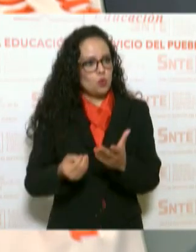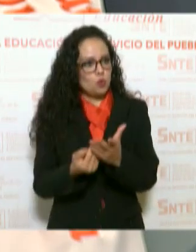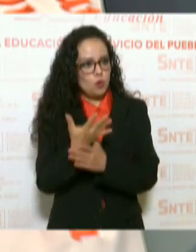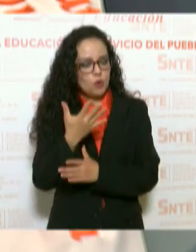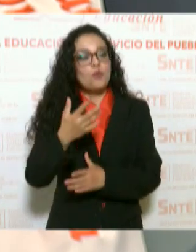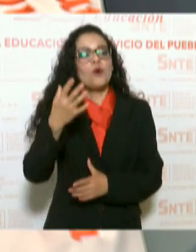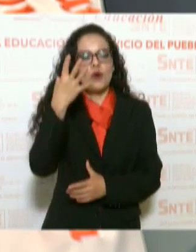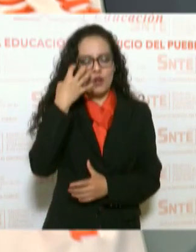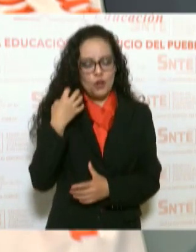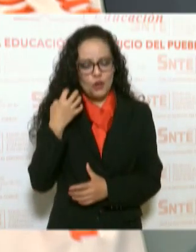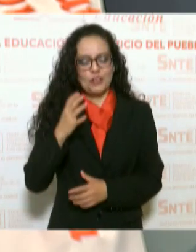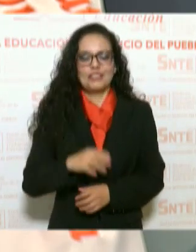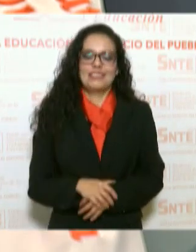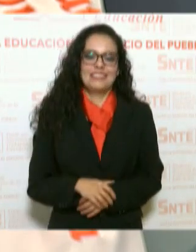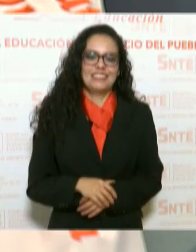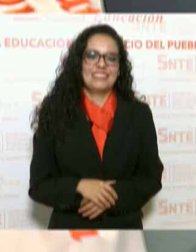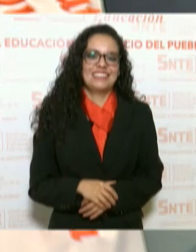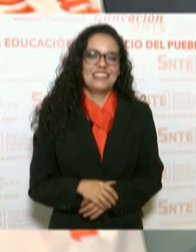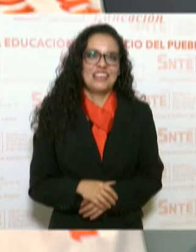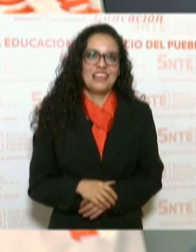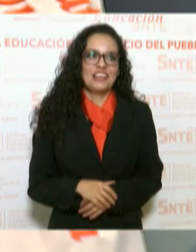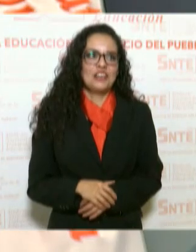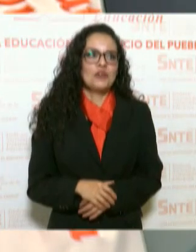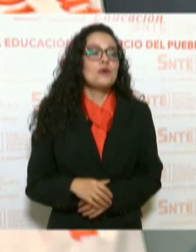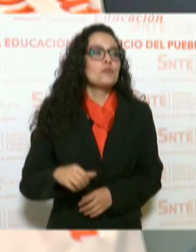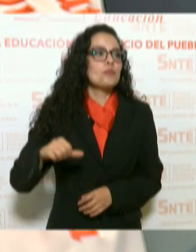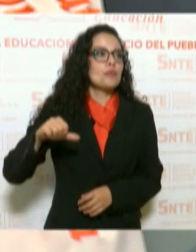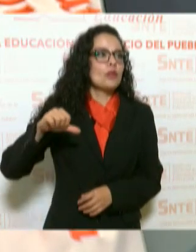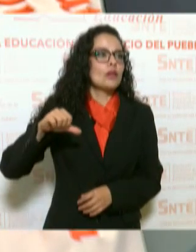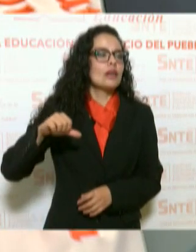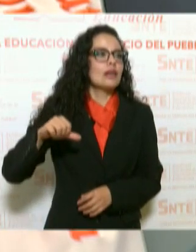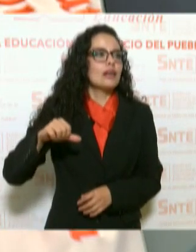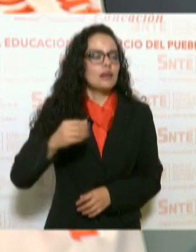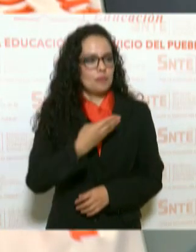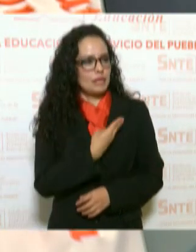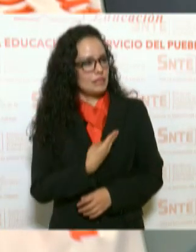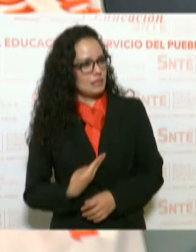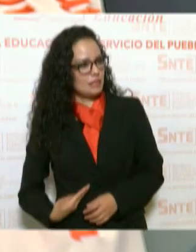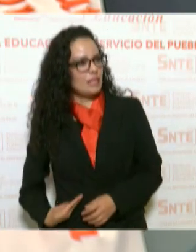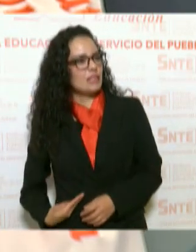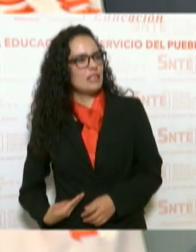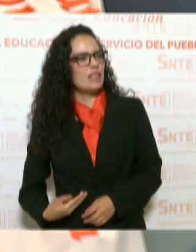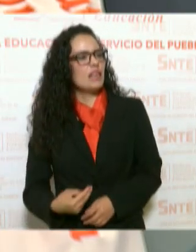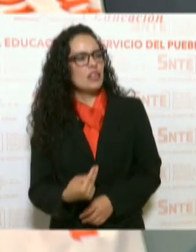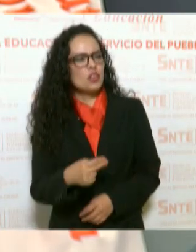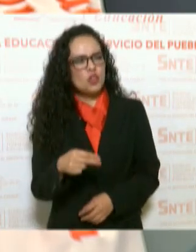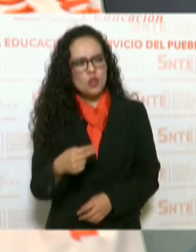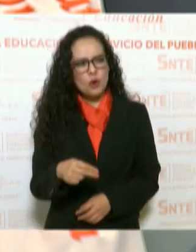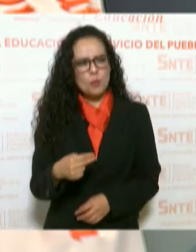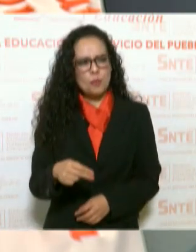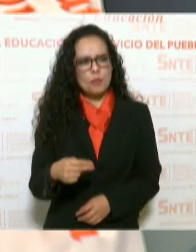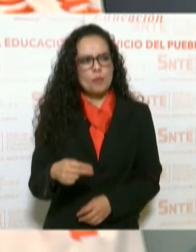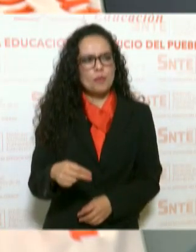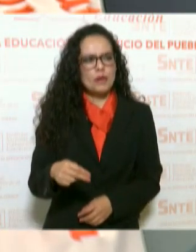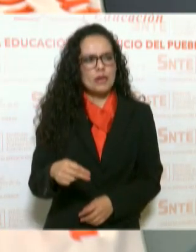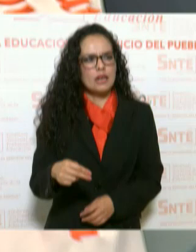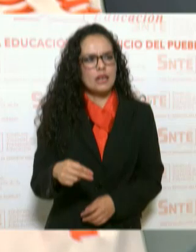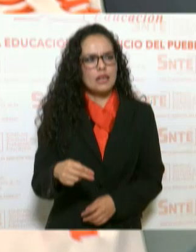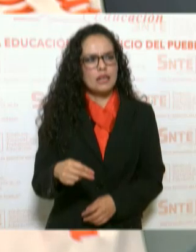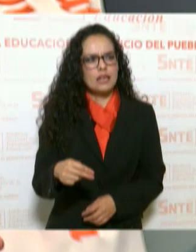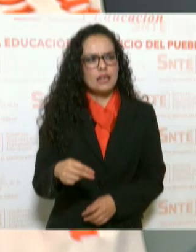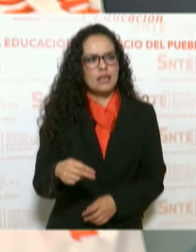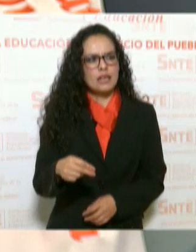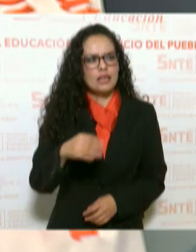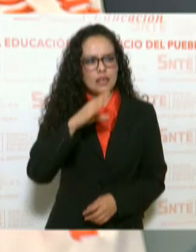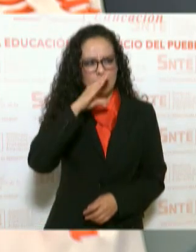Magüena Maluleke es presidente de las maestras y maestros de Sudáfrica y también